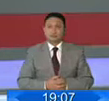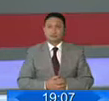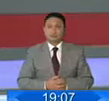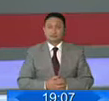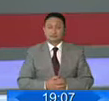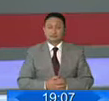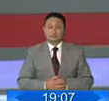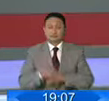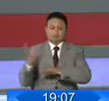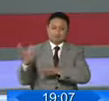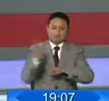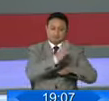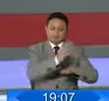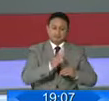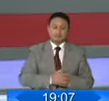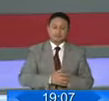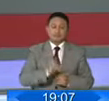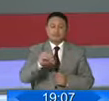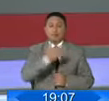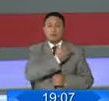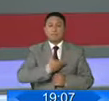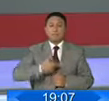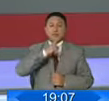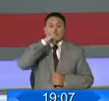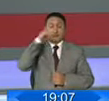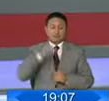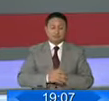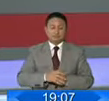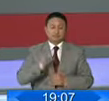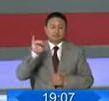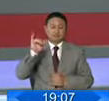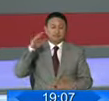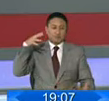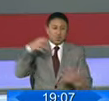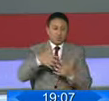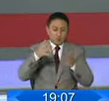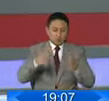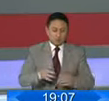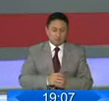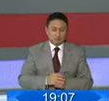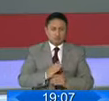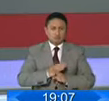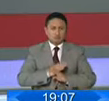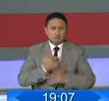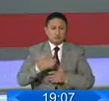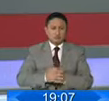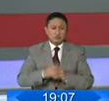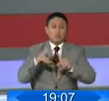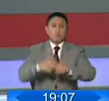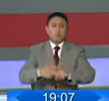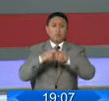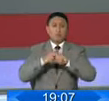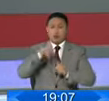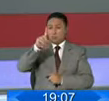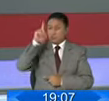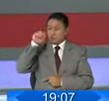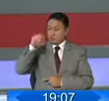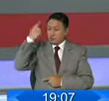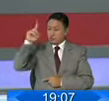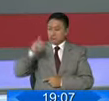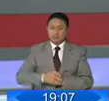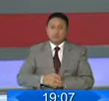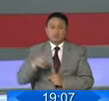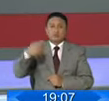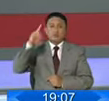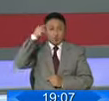cambiamos la información al presidente rafael correa defendió en su enlace sabatino el préstamo de mil millones de dólares que entregaría en los próximos